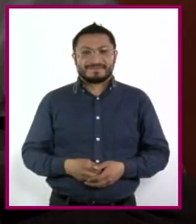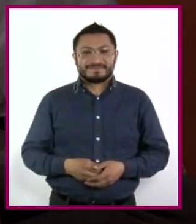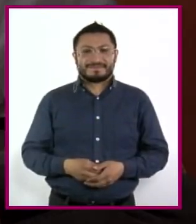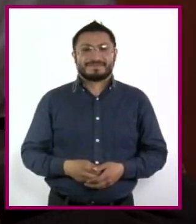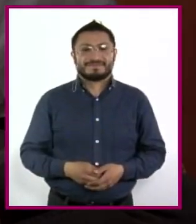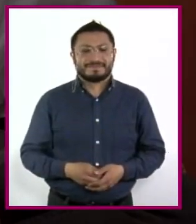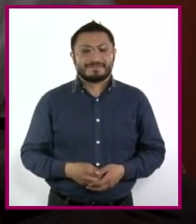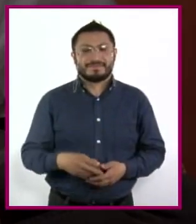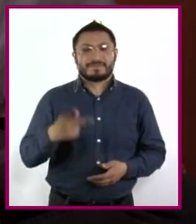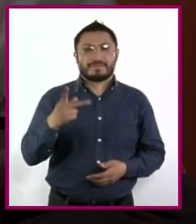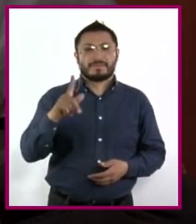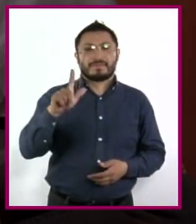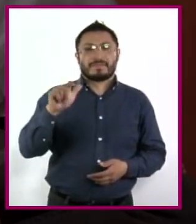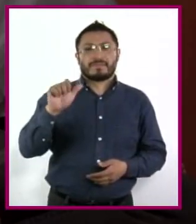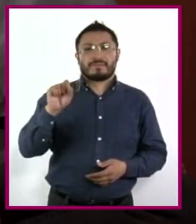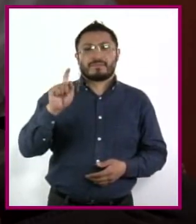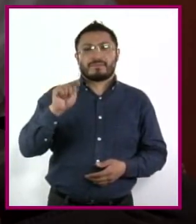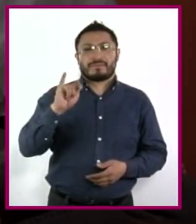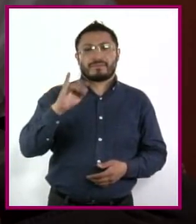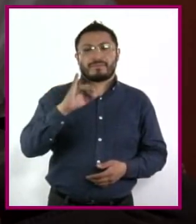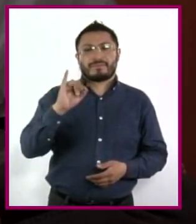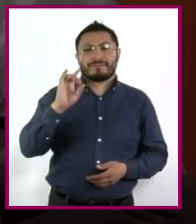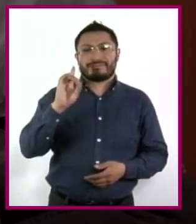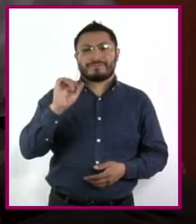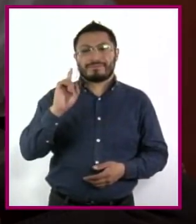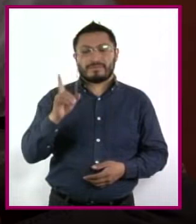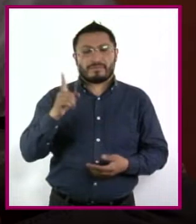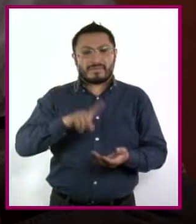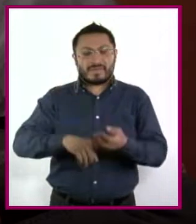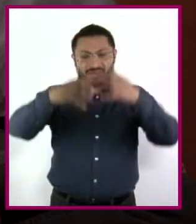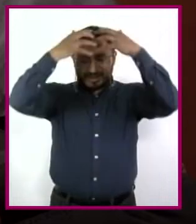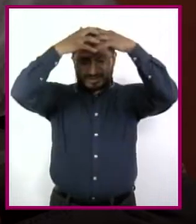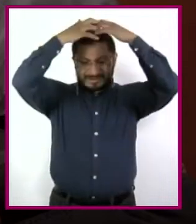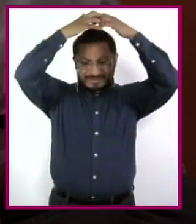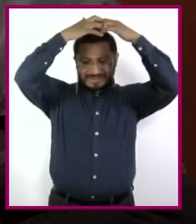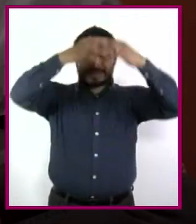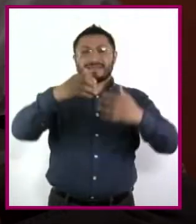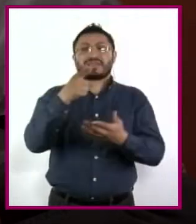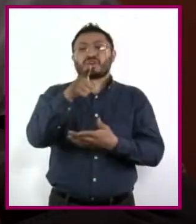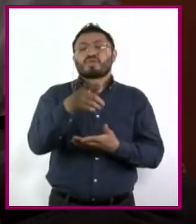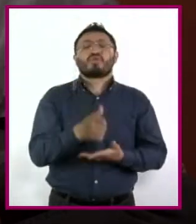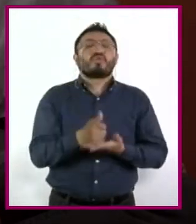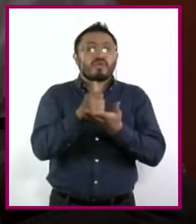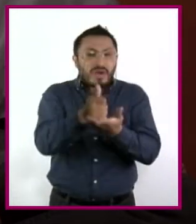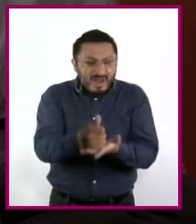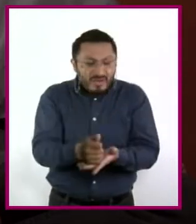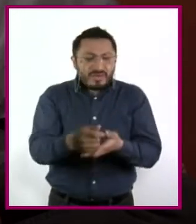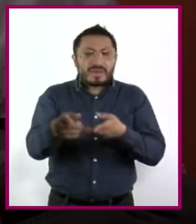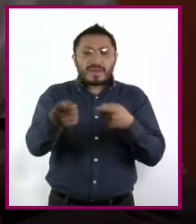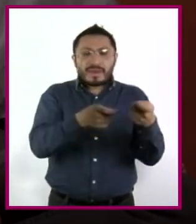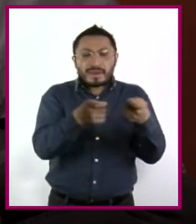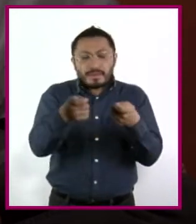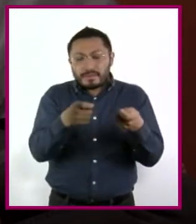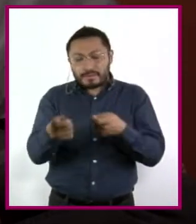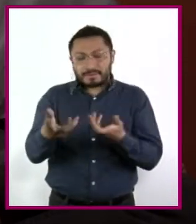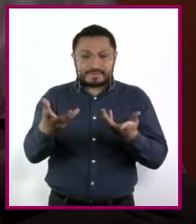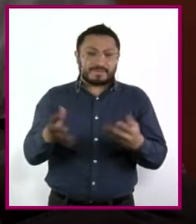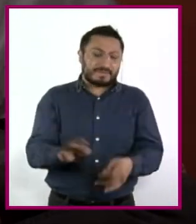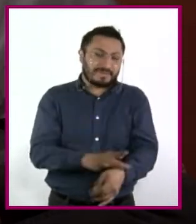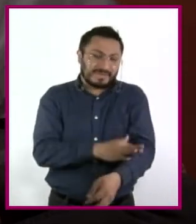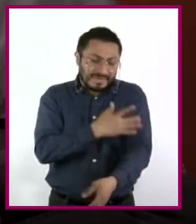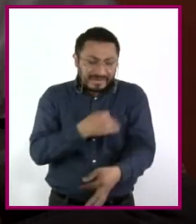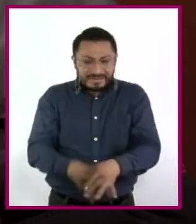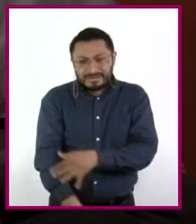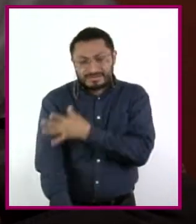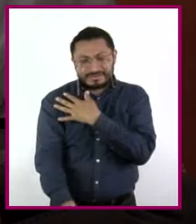La plasticidad del cerebro permite que modifiquemos la forma en que experimentamos las emociones. Uno de los métodos más